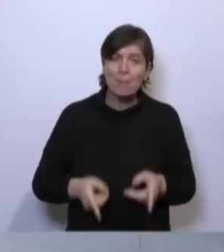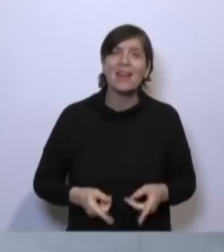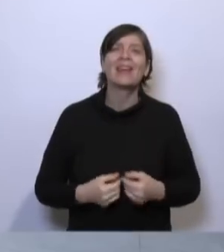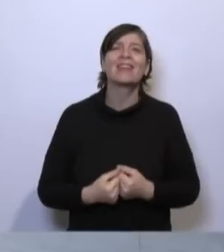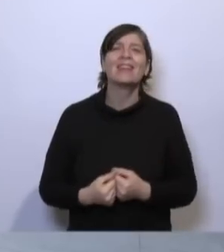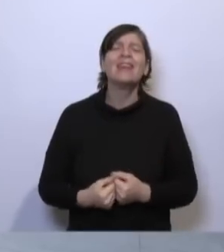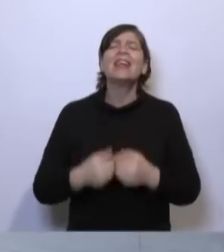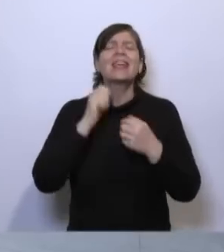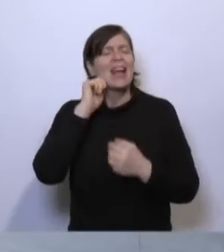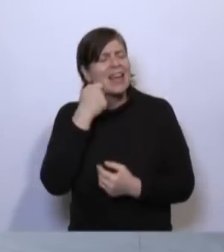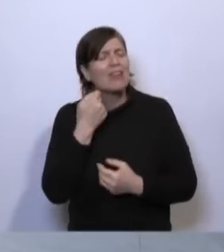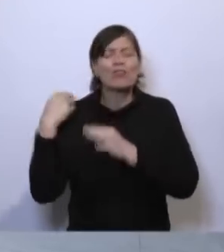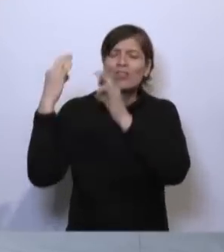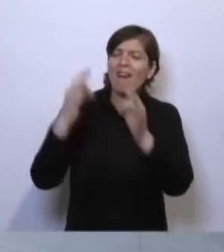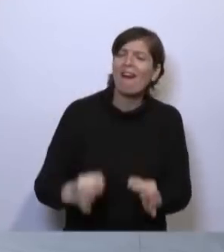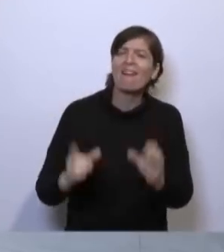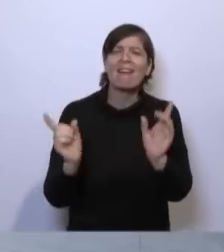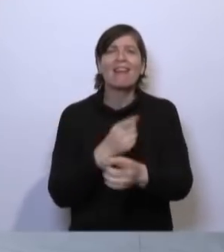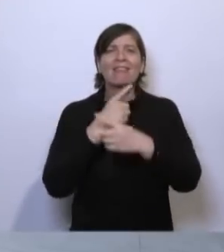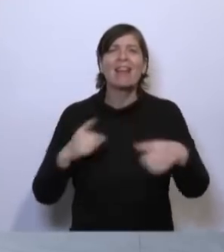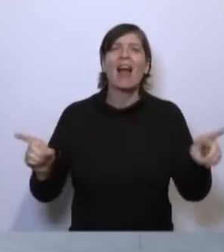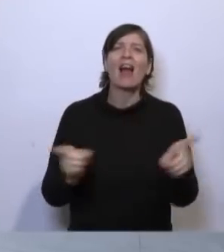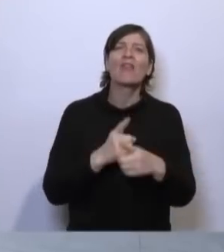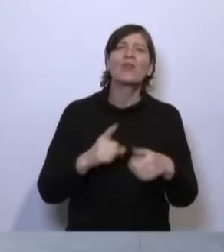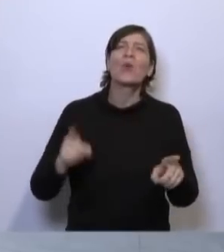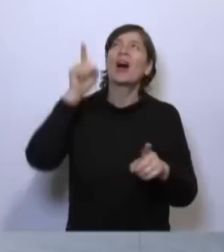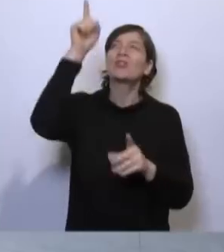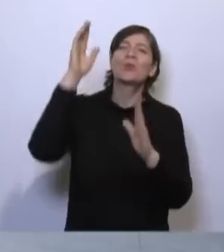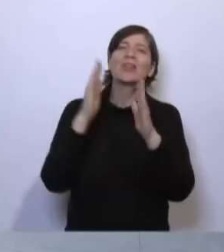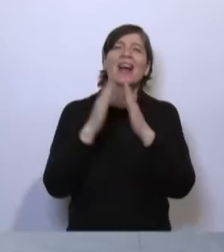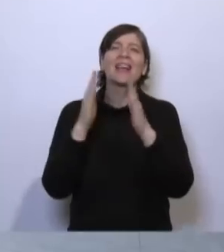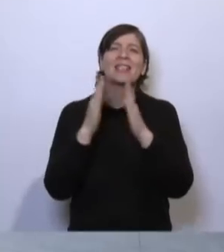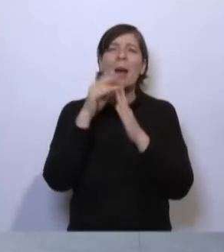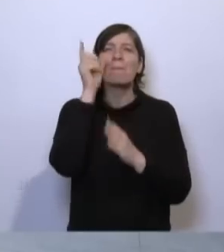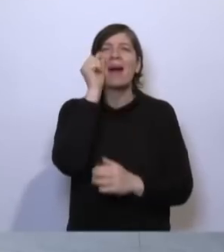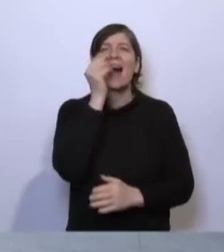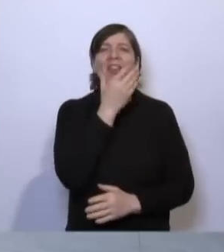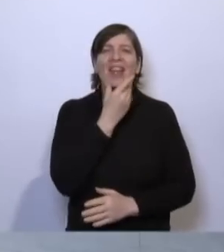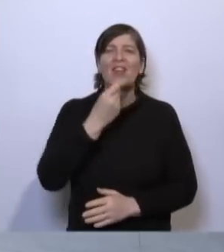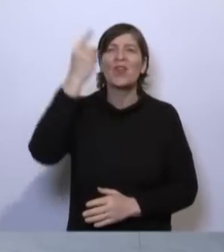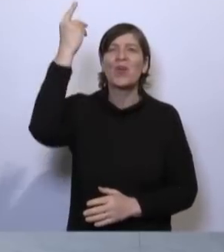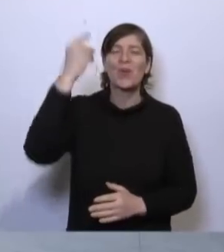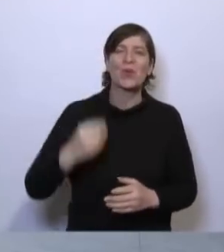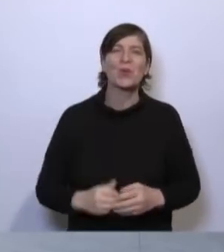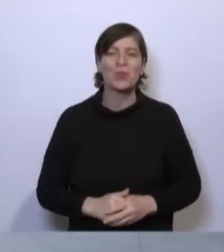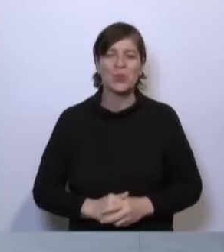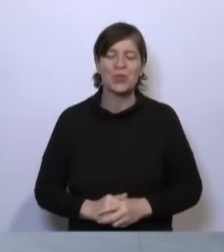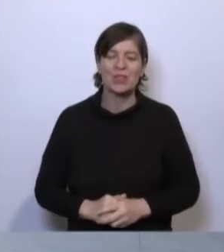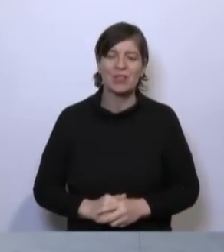Monseñor Jorge Ignacio García Cuerva, arzobispo de Buenos Aires y primado de la